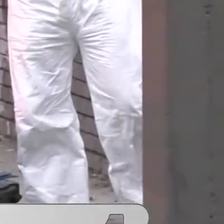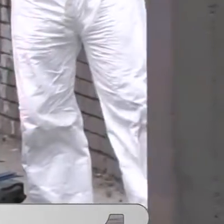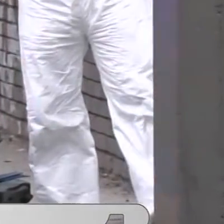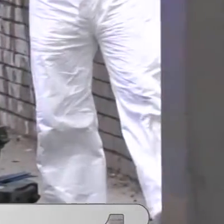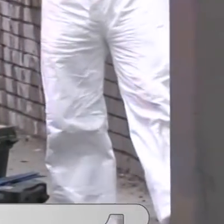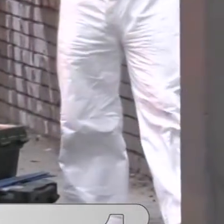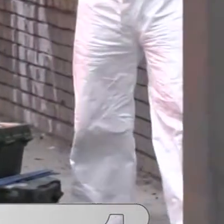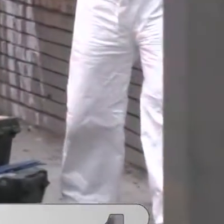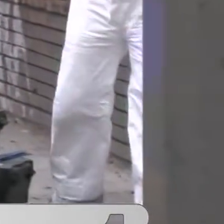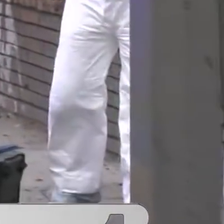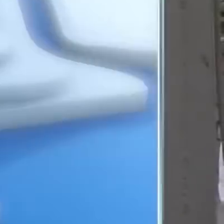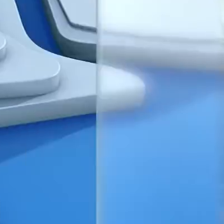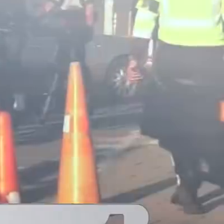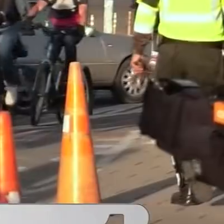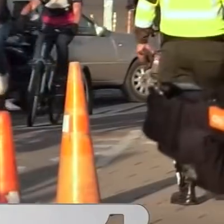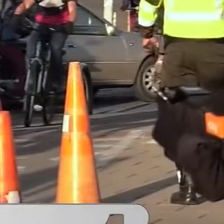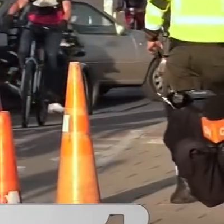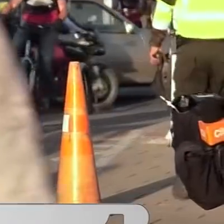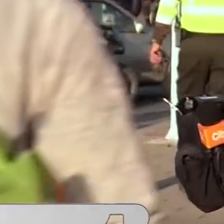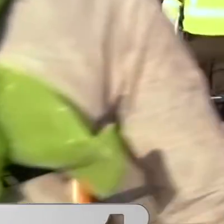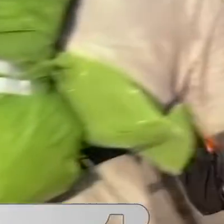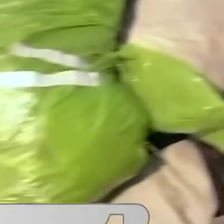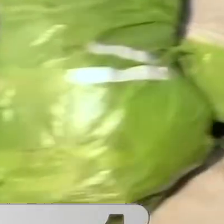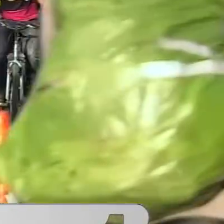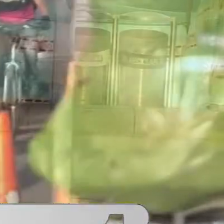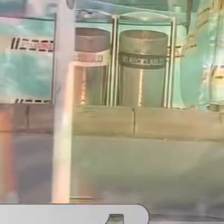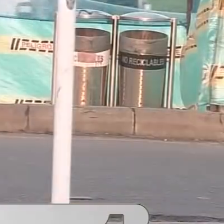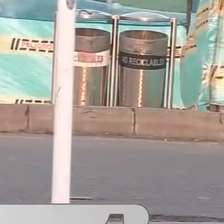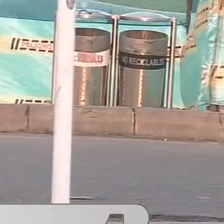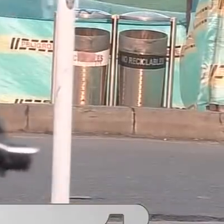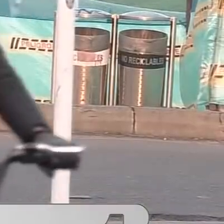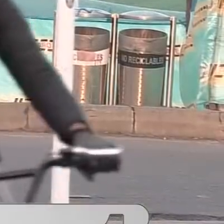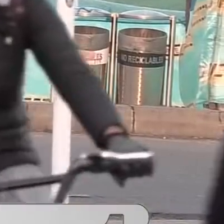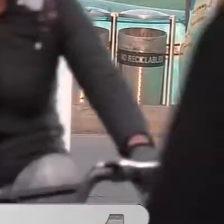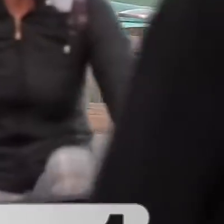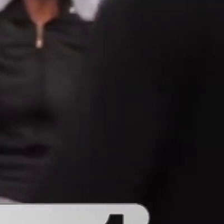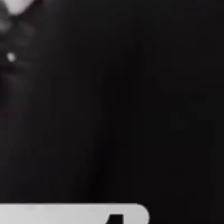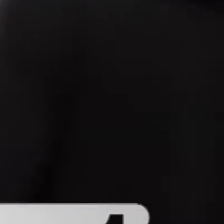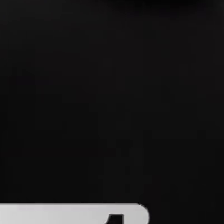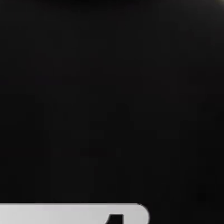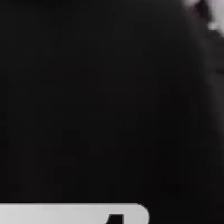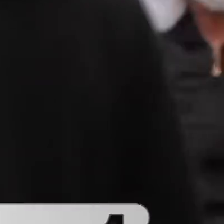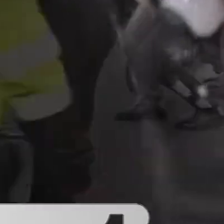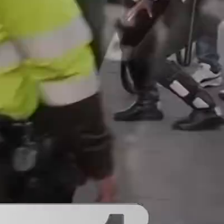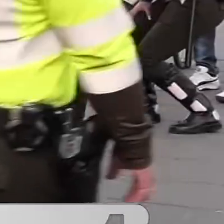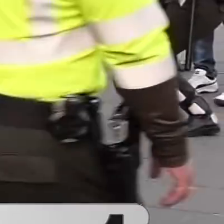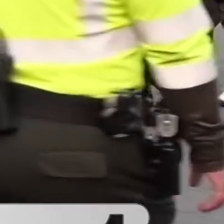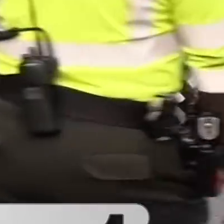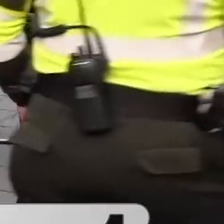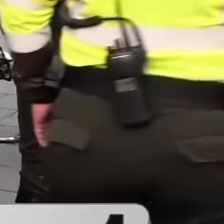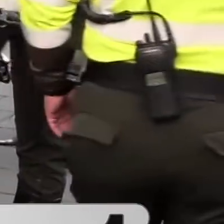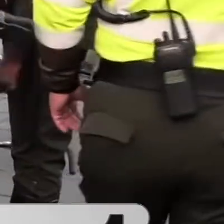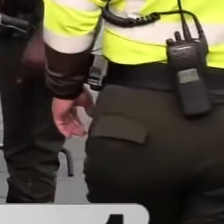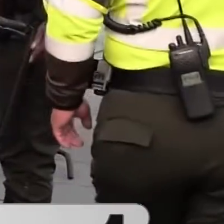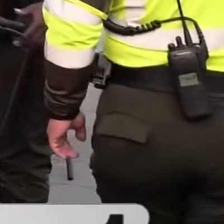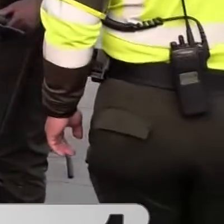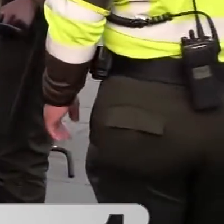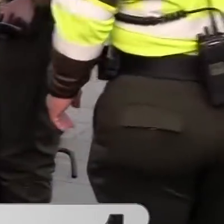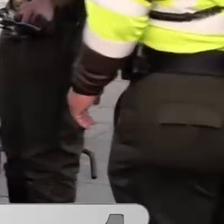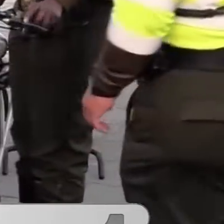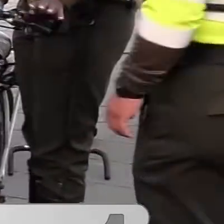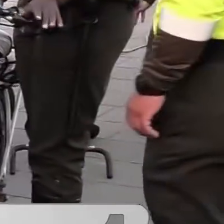son por intolerancia. 66 biciusuarios han muerto en siniestros viales. Más de